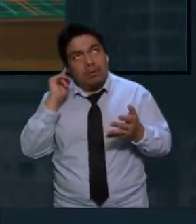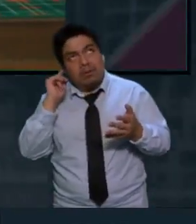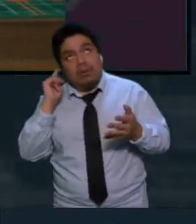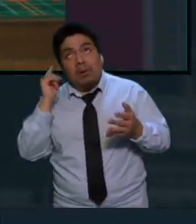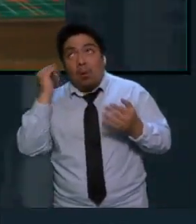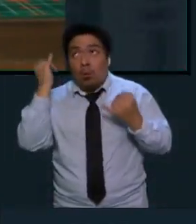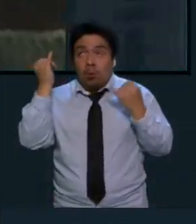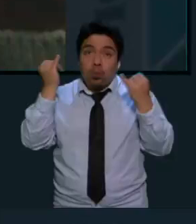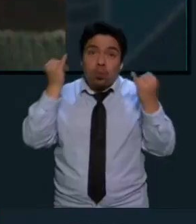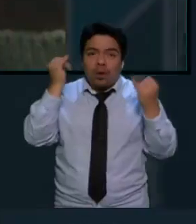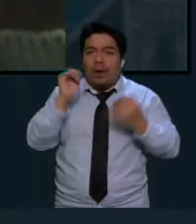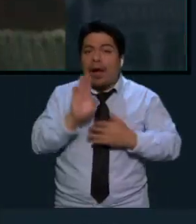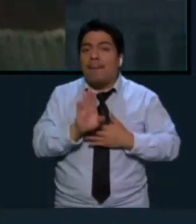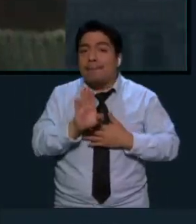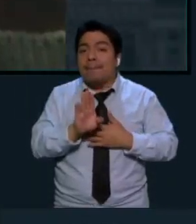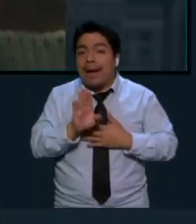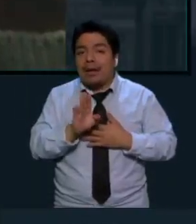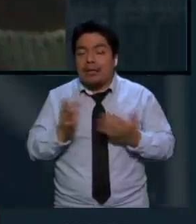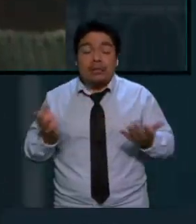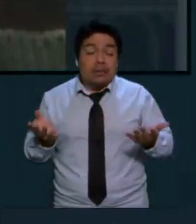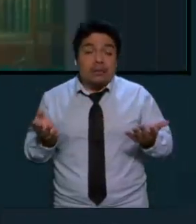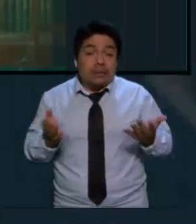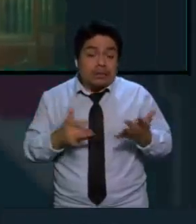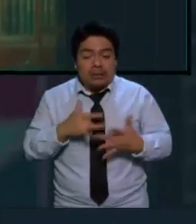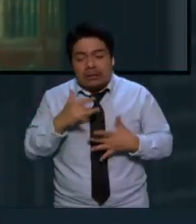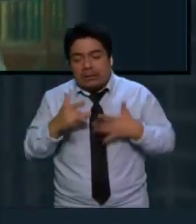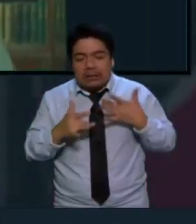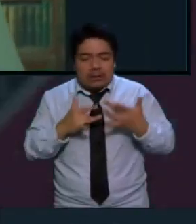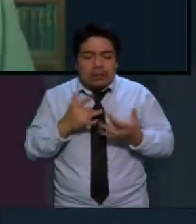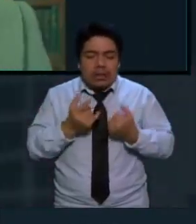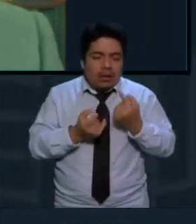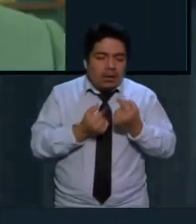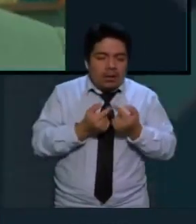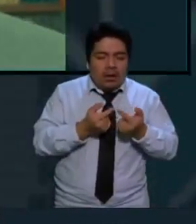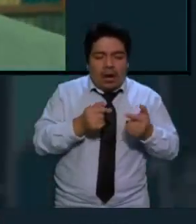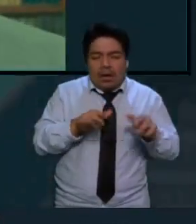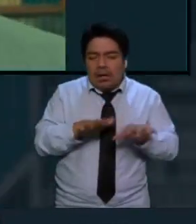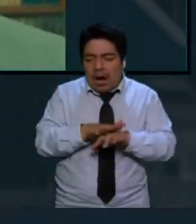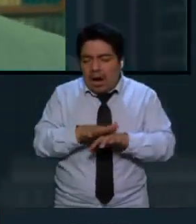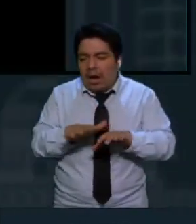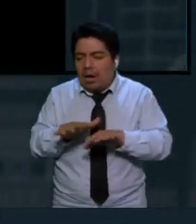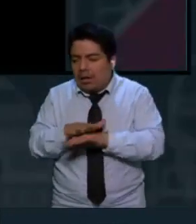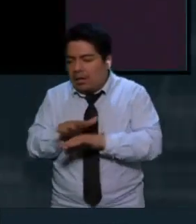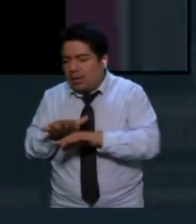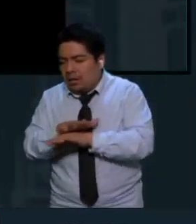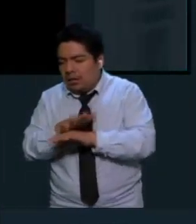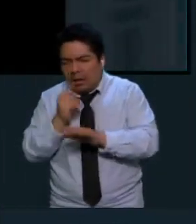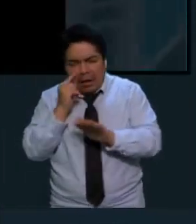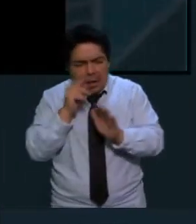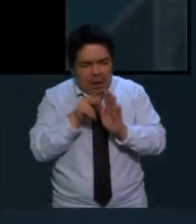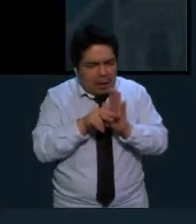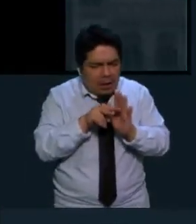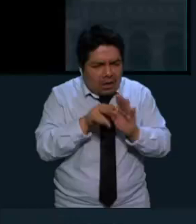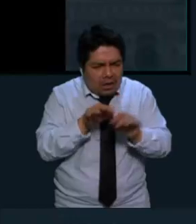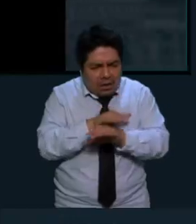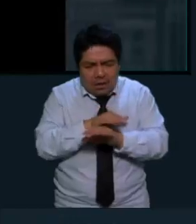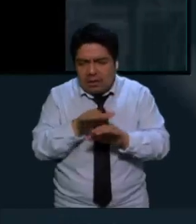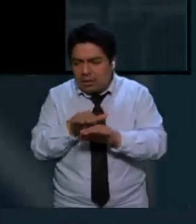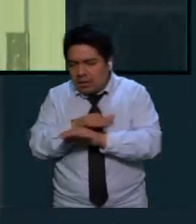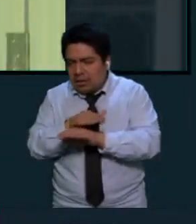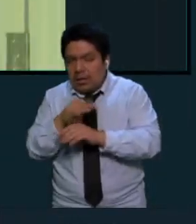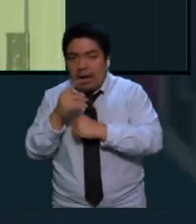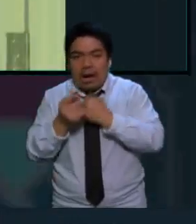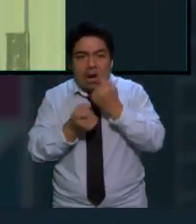¿no? Del relato, como que se van cambiando los escenarios, ¿no? Vas viendo esas escenas, salvo momentos que